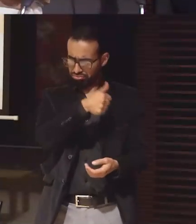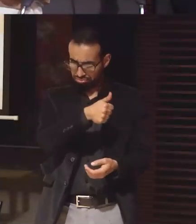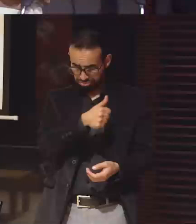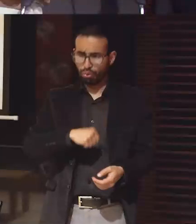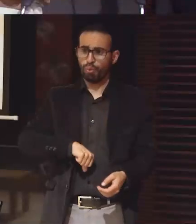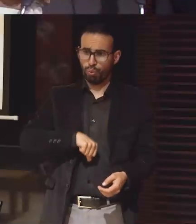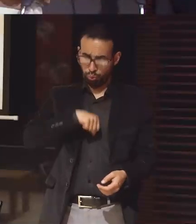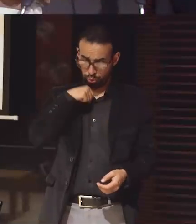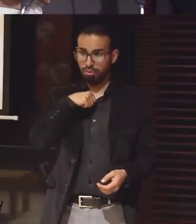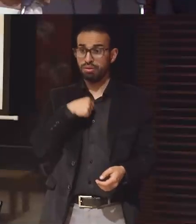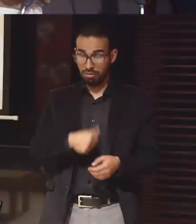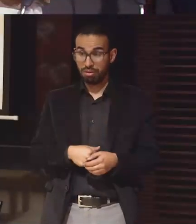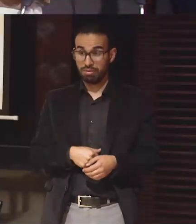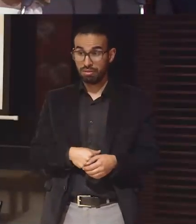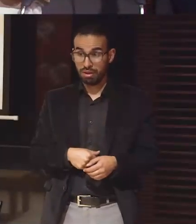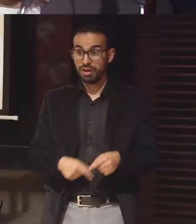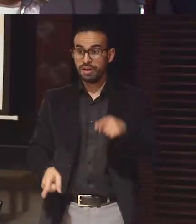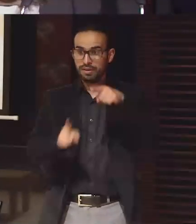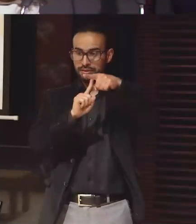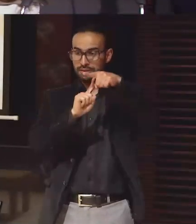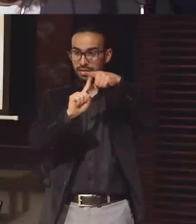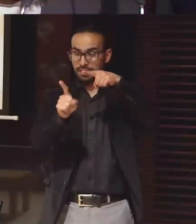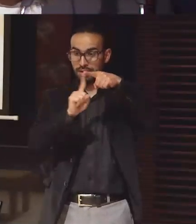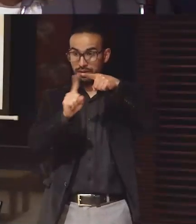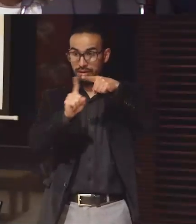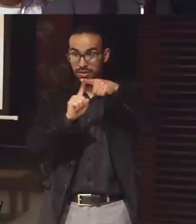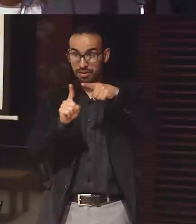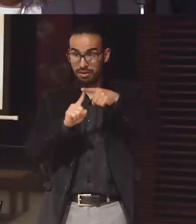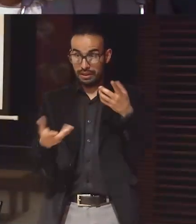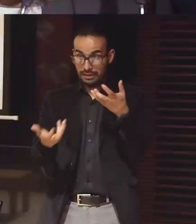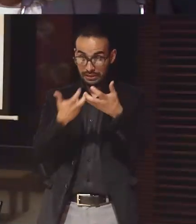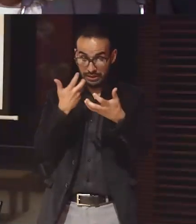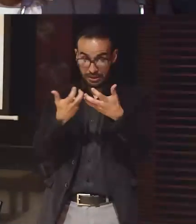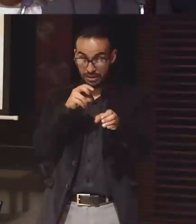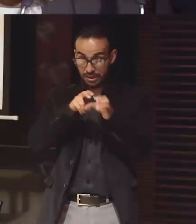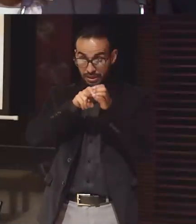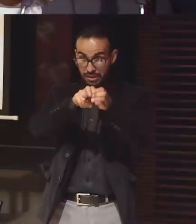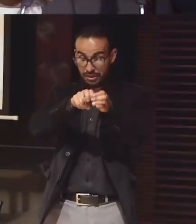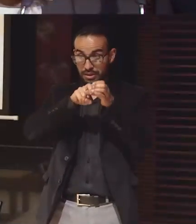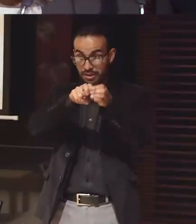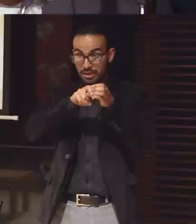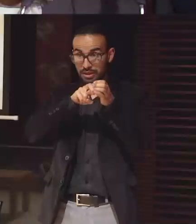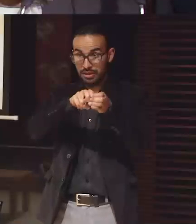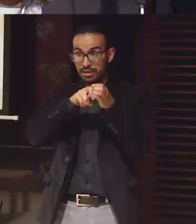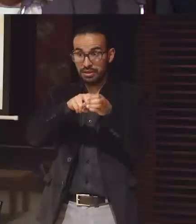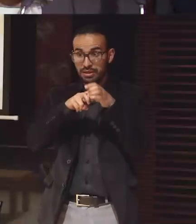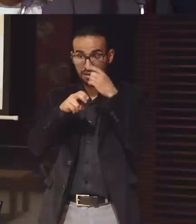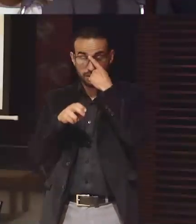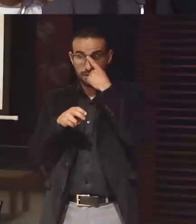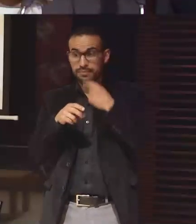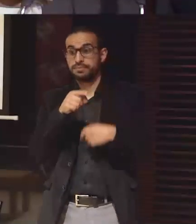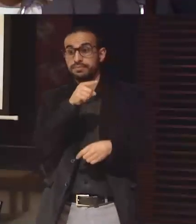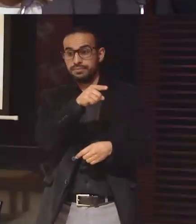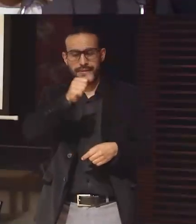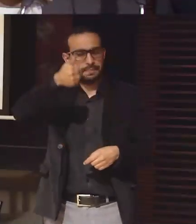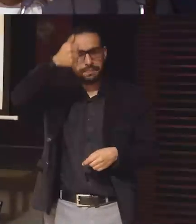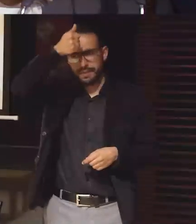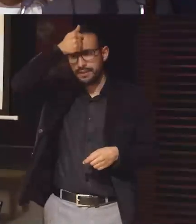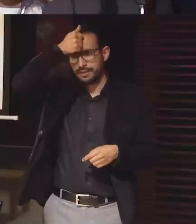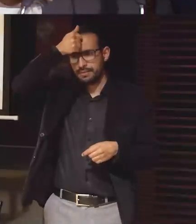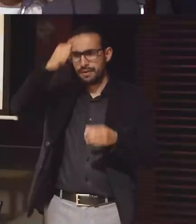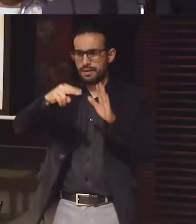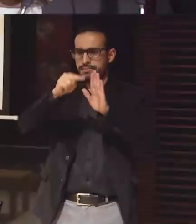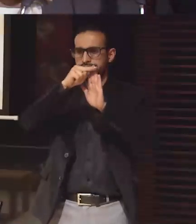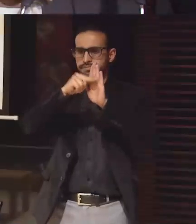Transmilenio, mucho más allá de un sistema de transporte, ha sido la principal política pública de exportación